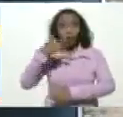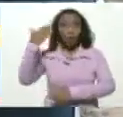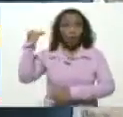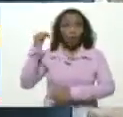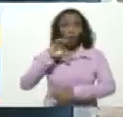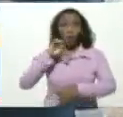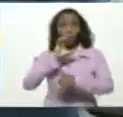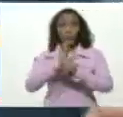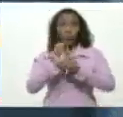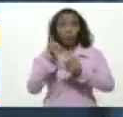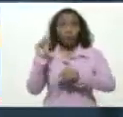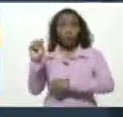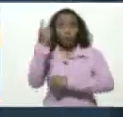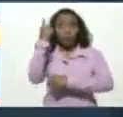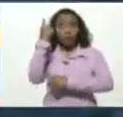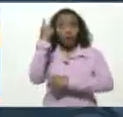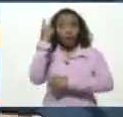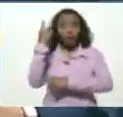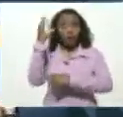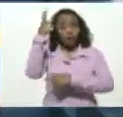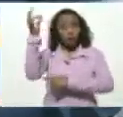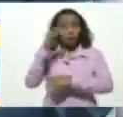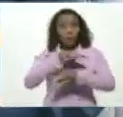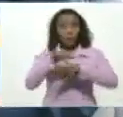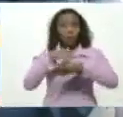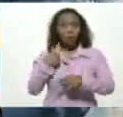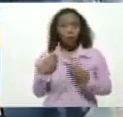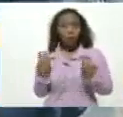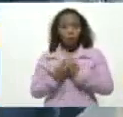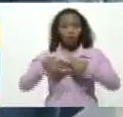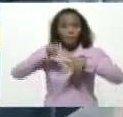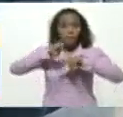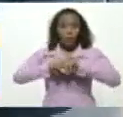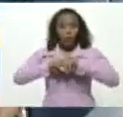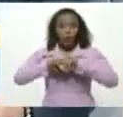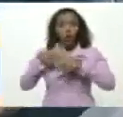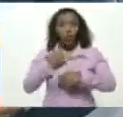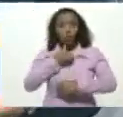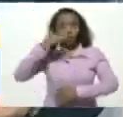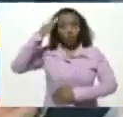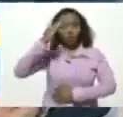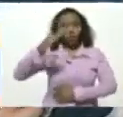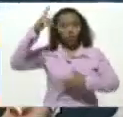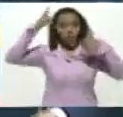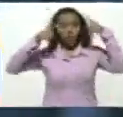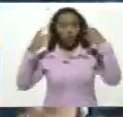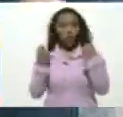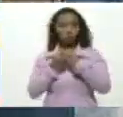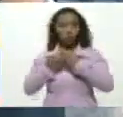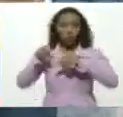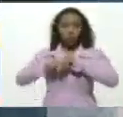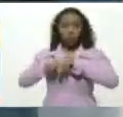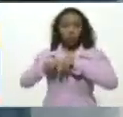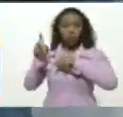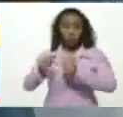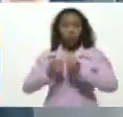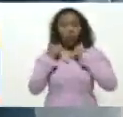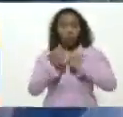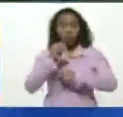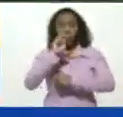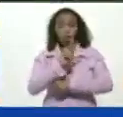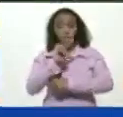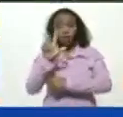de mis primeros consejos de ministros, estaba sentado al lado de nuestro comandante Hugo Chávez. Fue intenso,